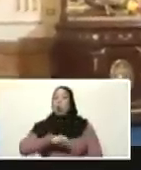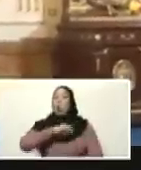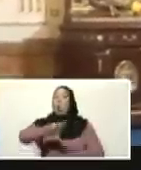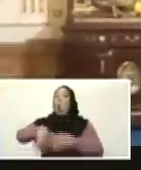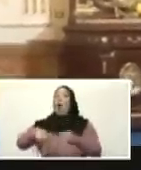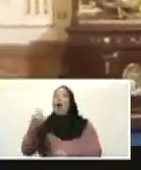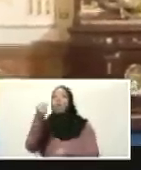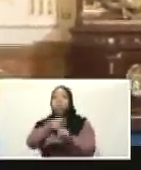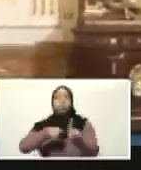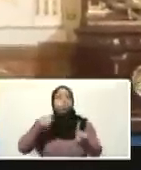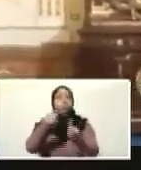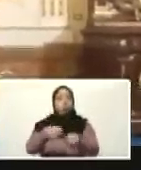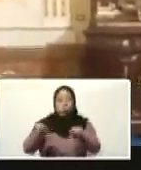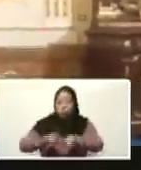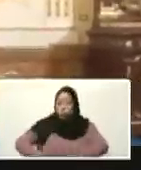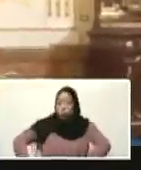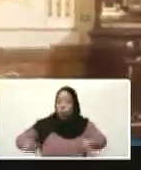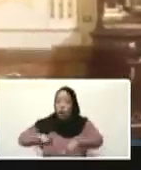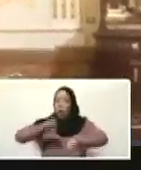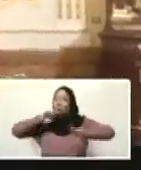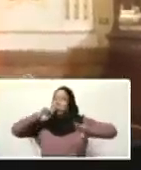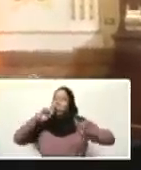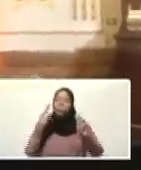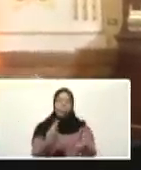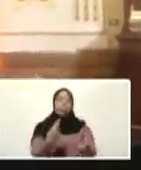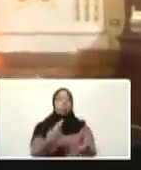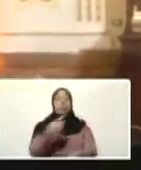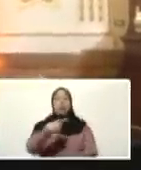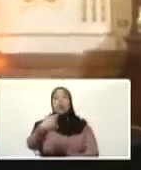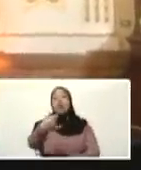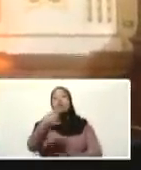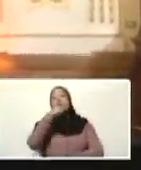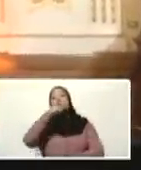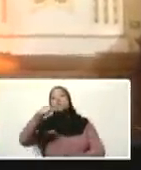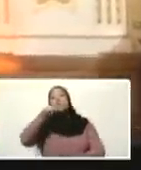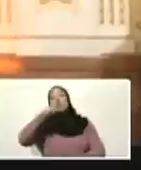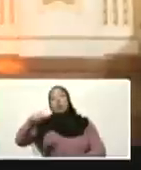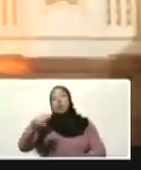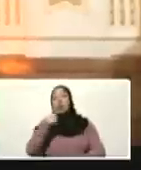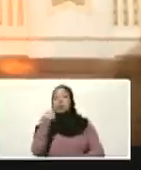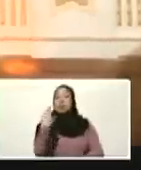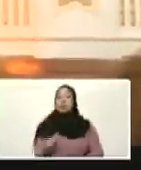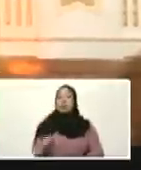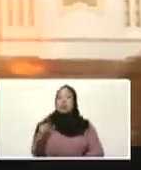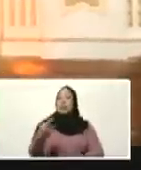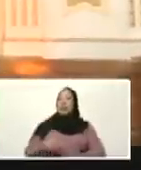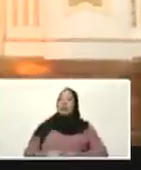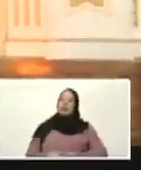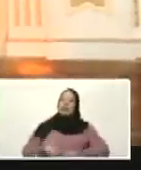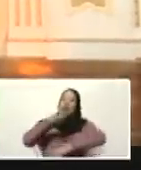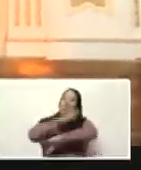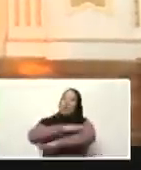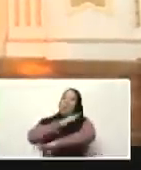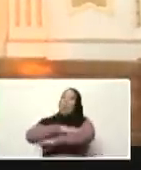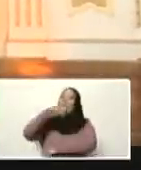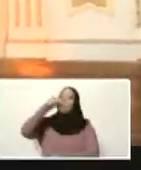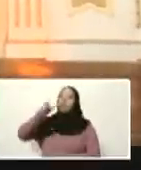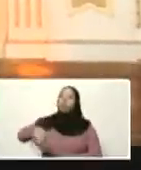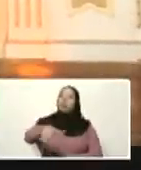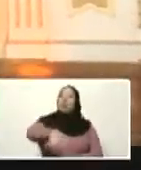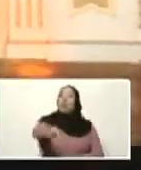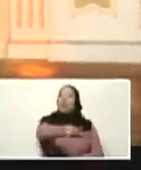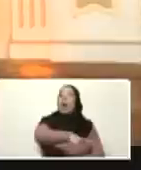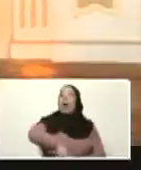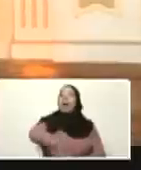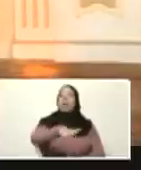lucha. La respuesta ha de ser siempre la enunciación de la dignidad del pueblo venezolano,